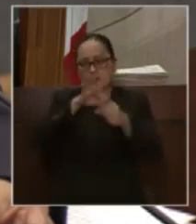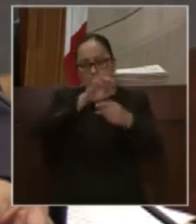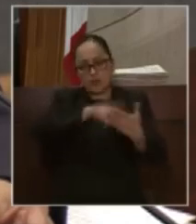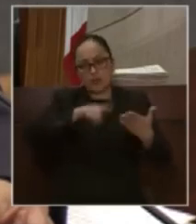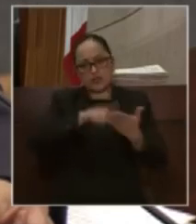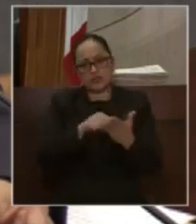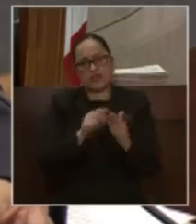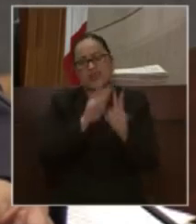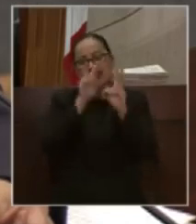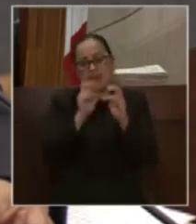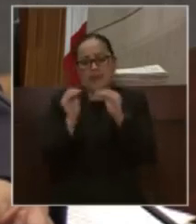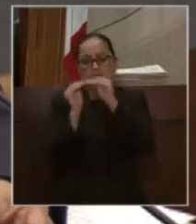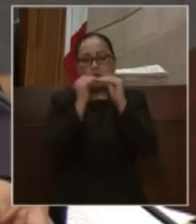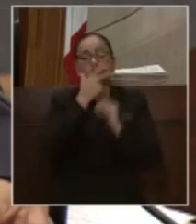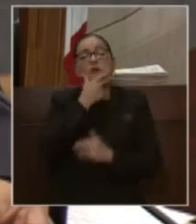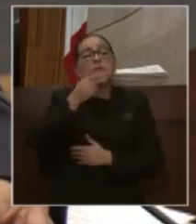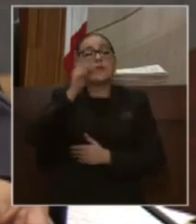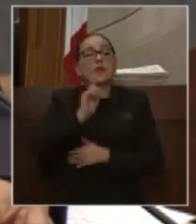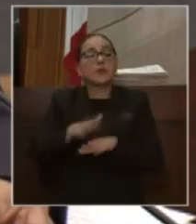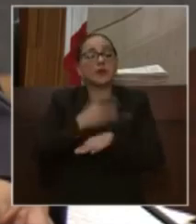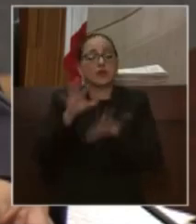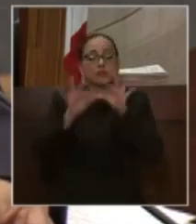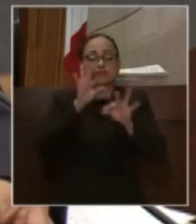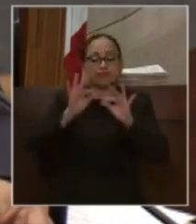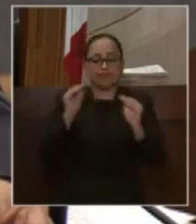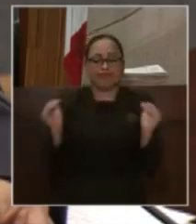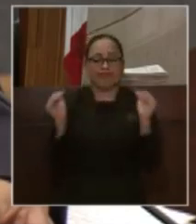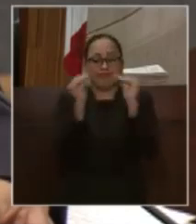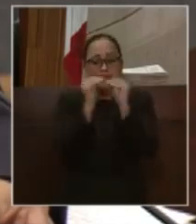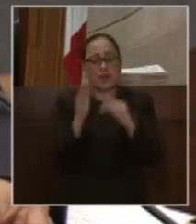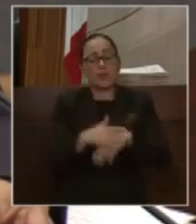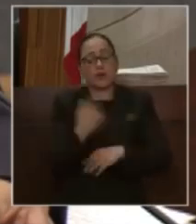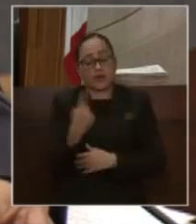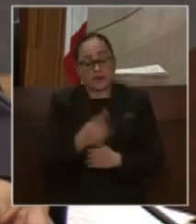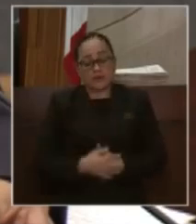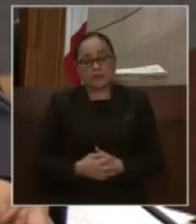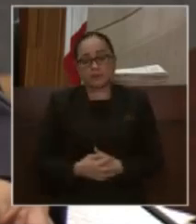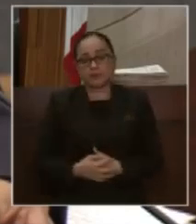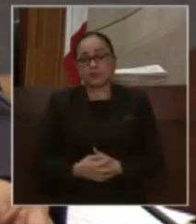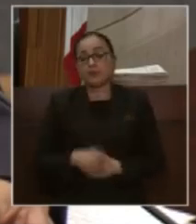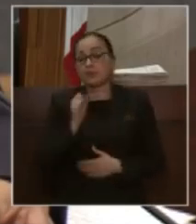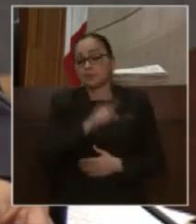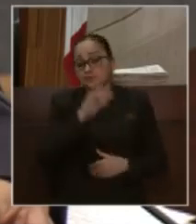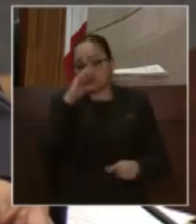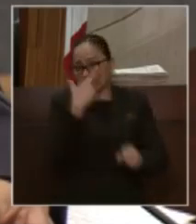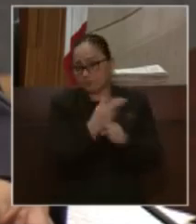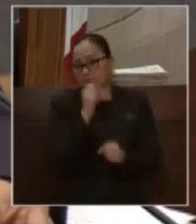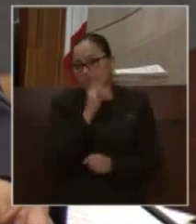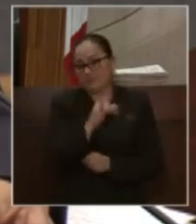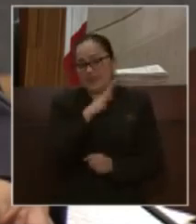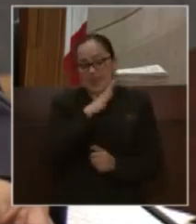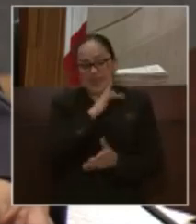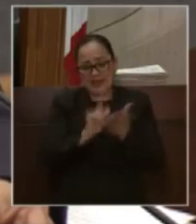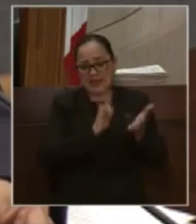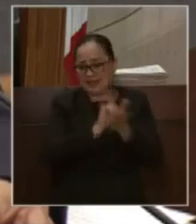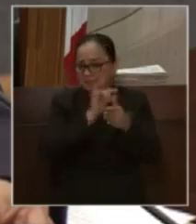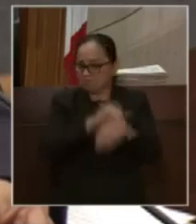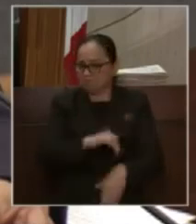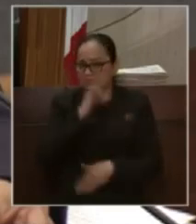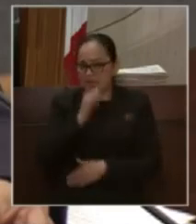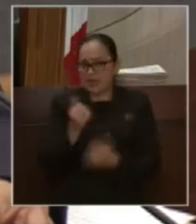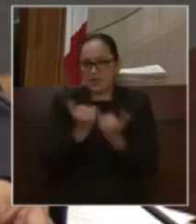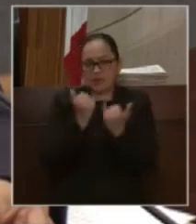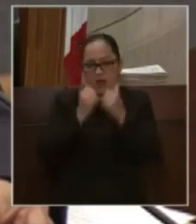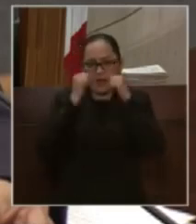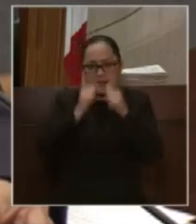materia de paridad de género al llevar a cabo la asignación, pues de la sentencia impugnada se advierte que la responsable sí inaplicó dicha disposición e inobservó